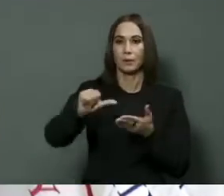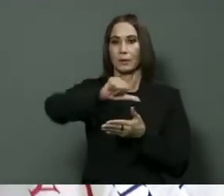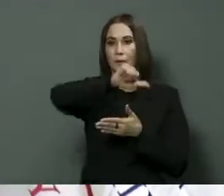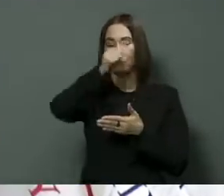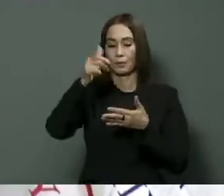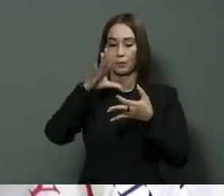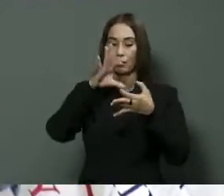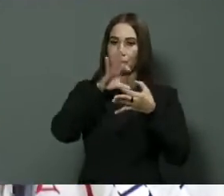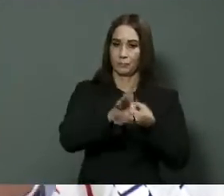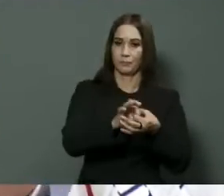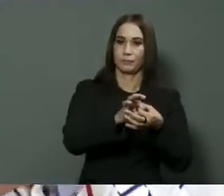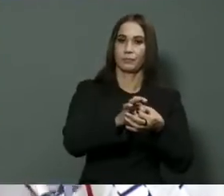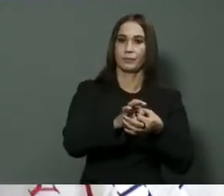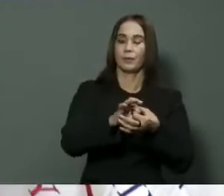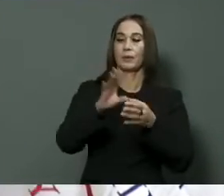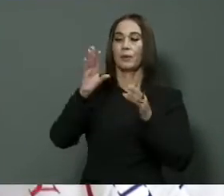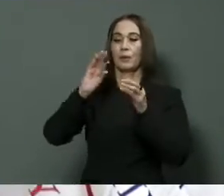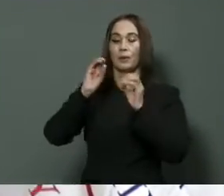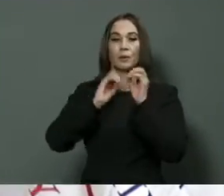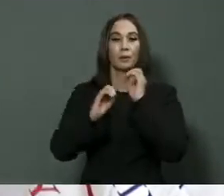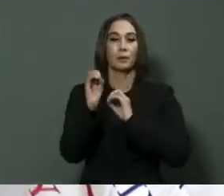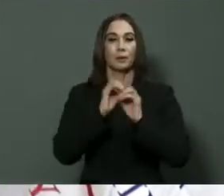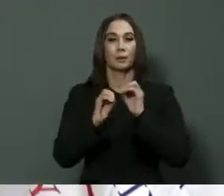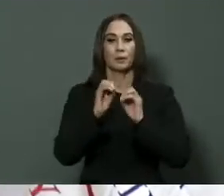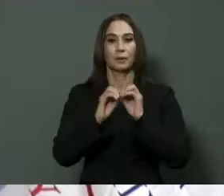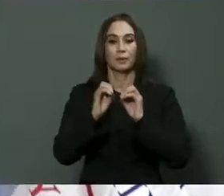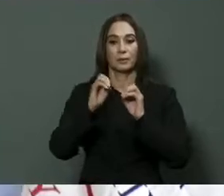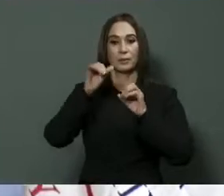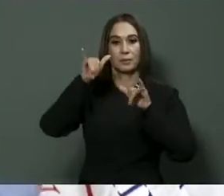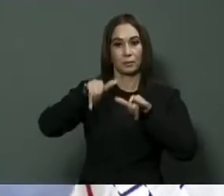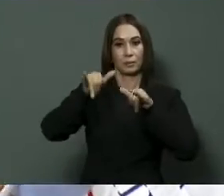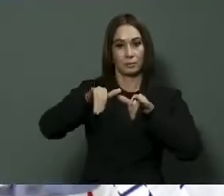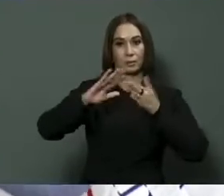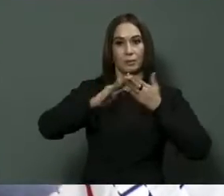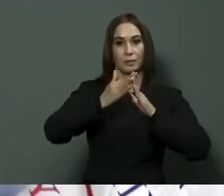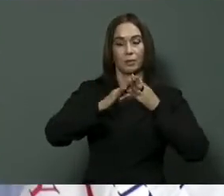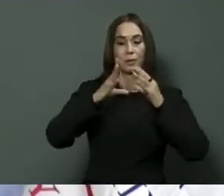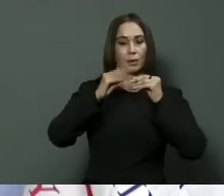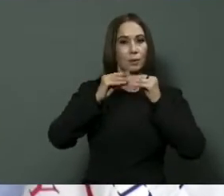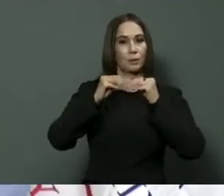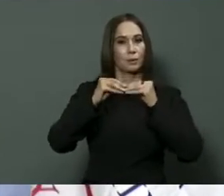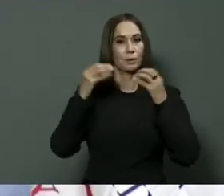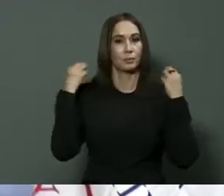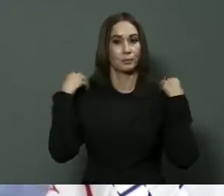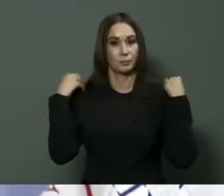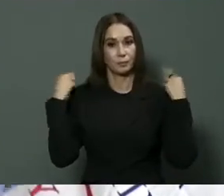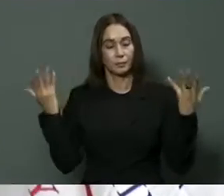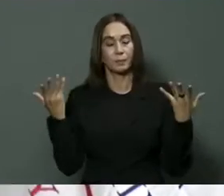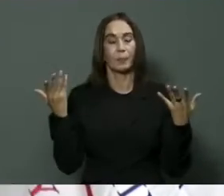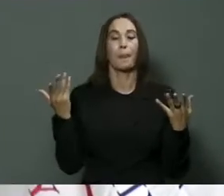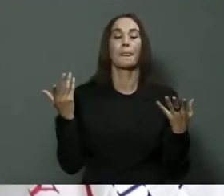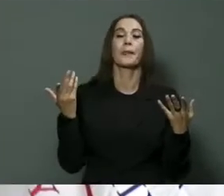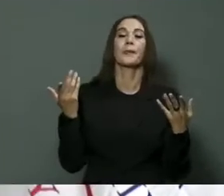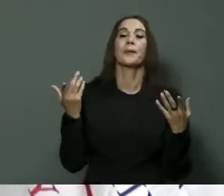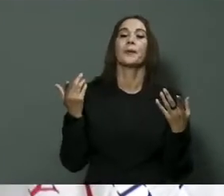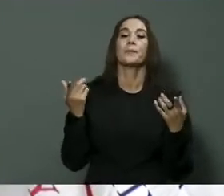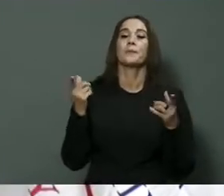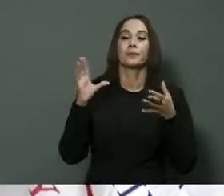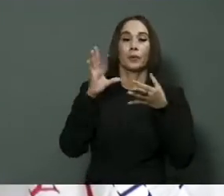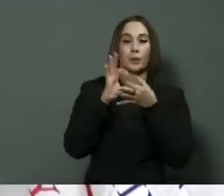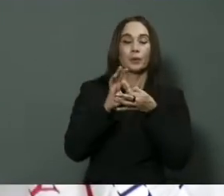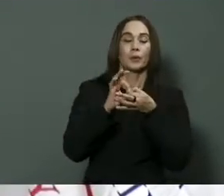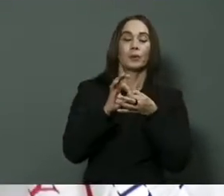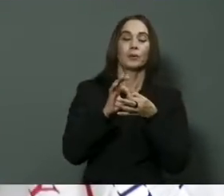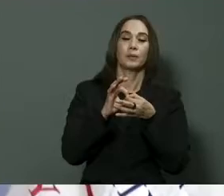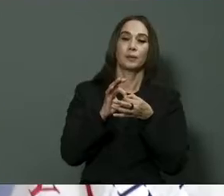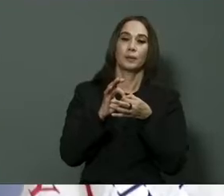hacer en coordinación con las organizaciones existentes en el territorio, con los clubes deportivos. Lo vamos a hacer en